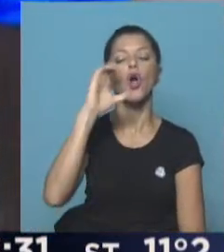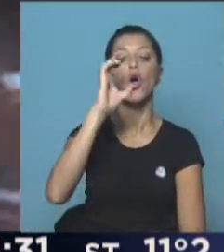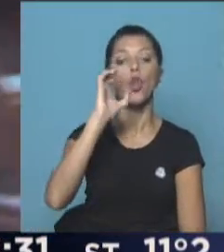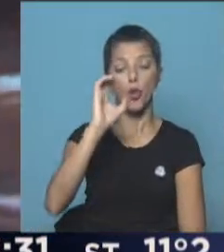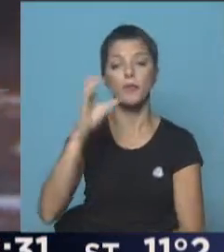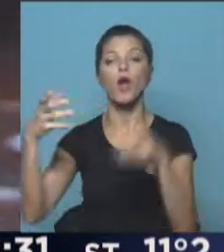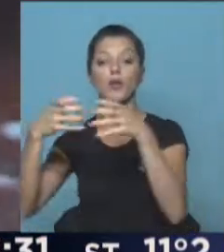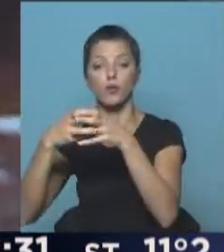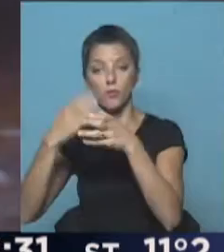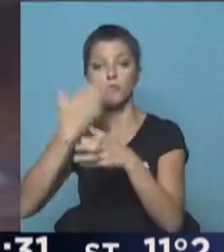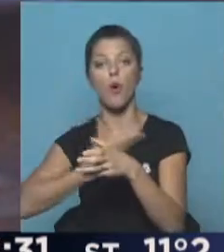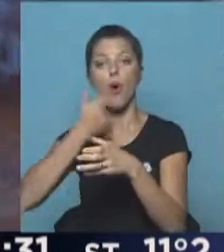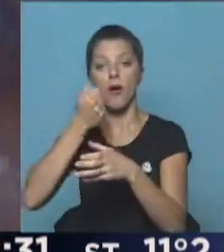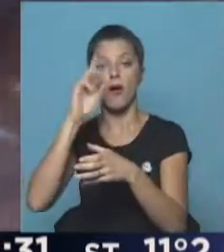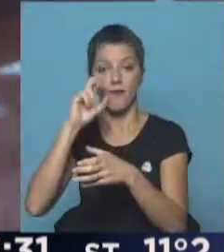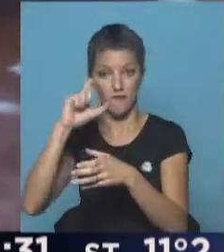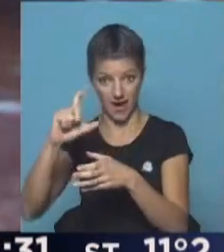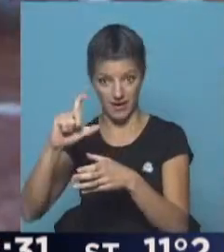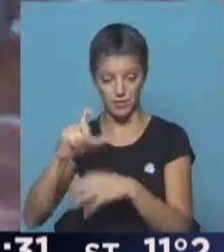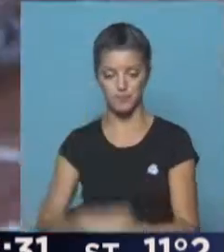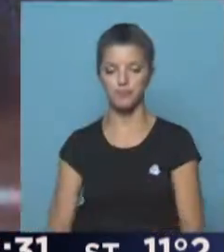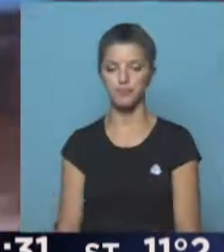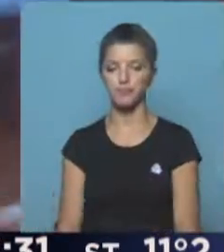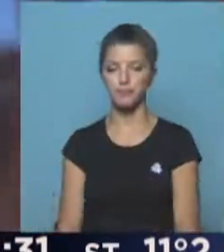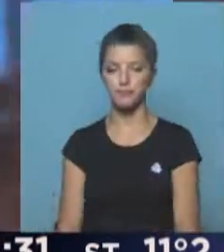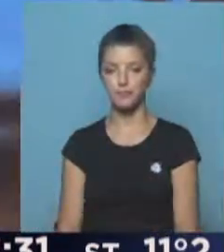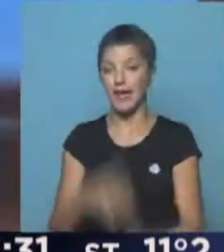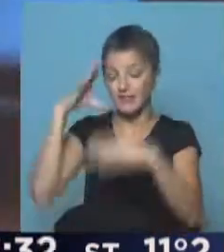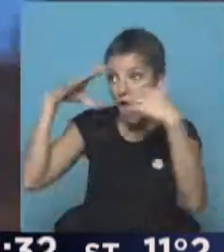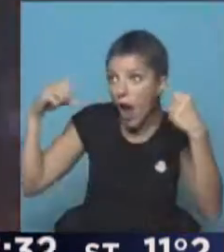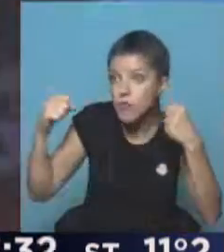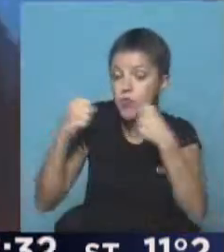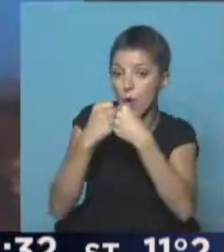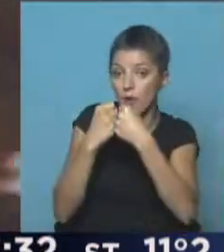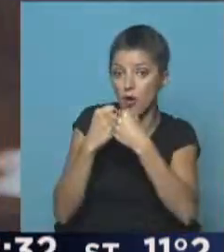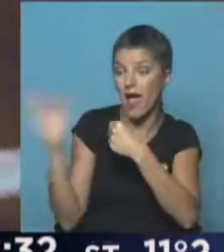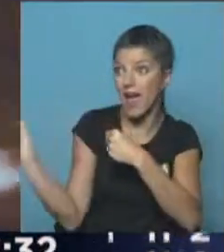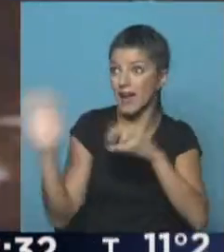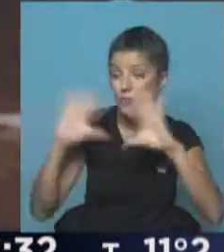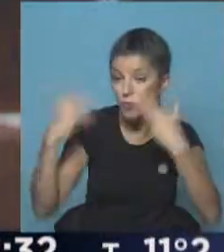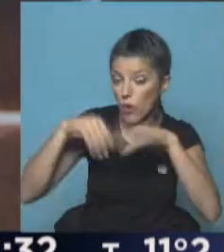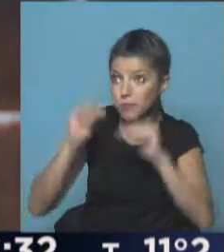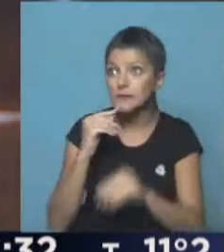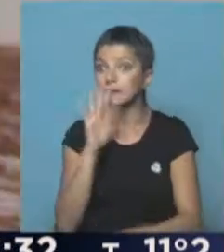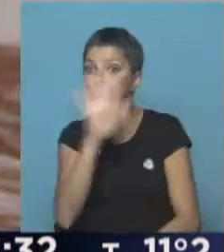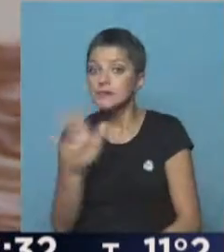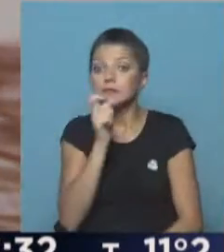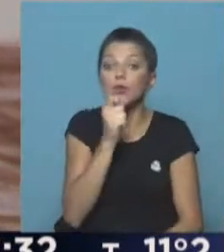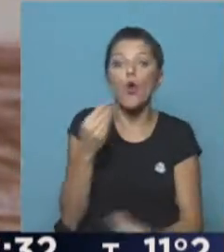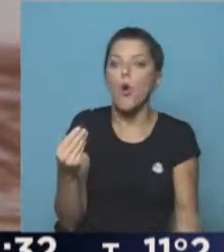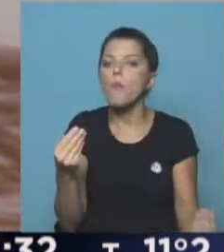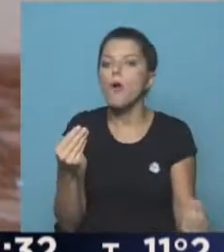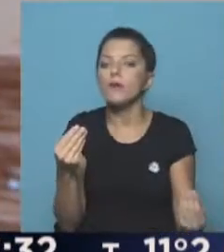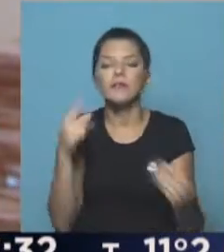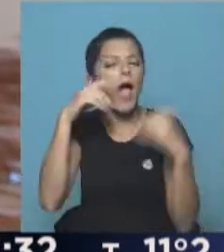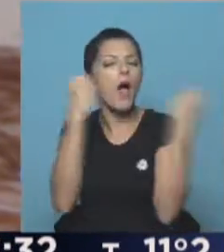Fuerzas Armadas Revolucionarias de Colombia, conocidas como las FARC. Ese acuerdo dejó a todo el mundo también con la sospecha de qué había pasado, cómo fueron